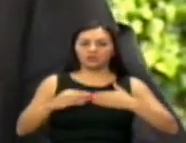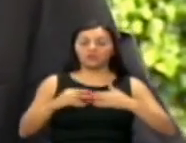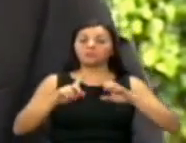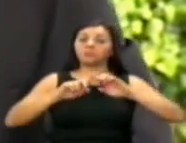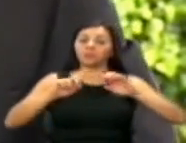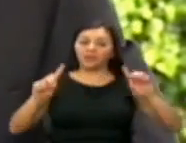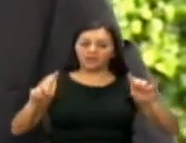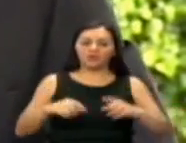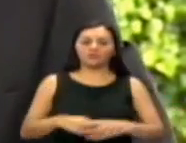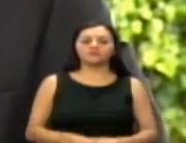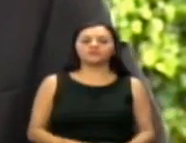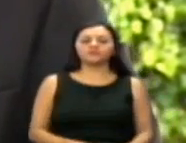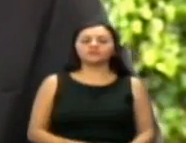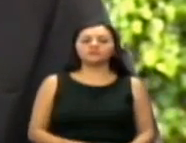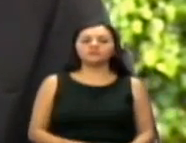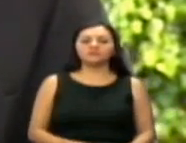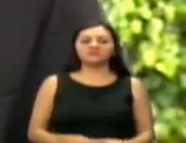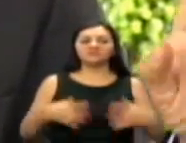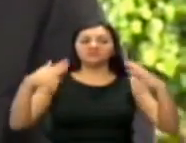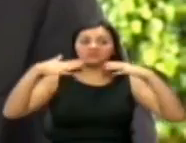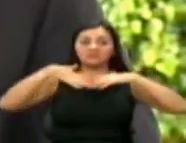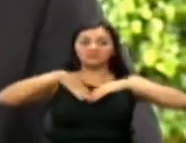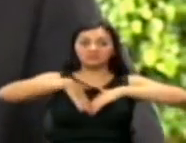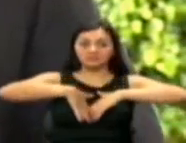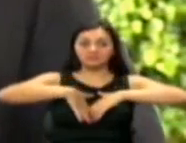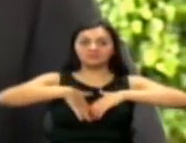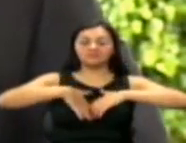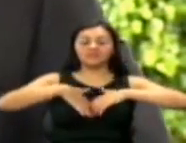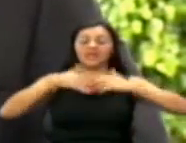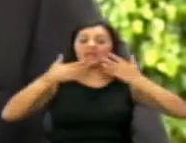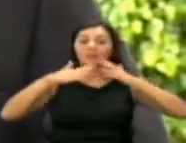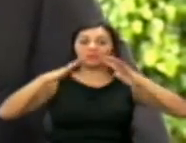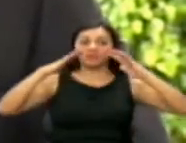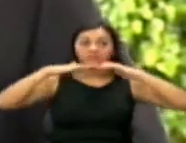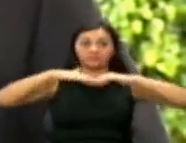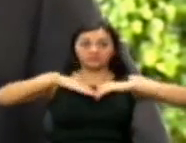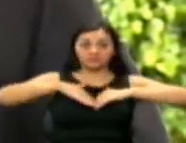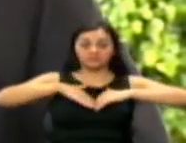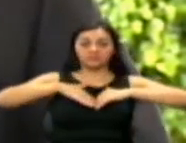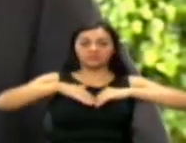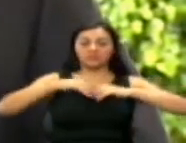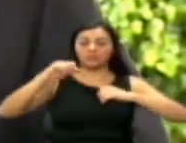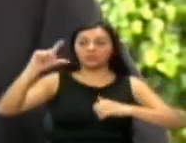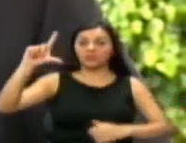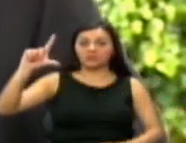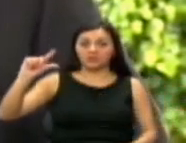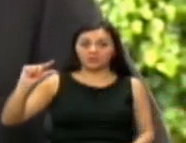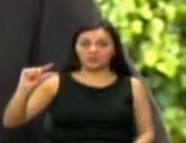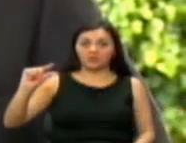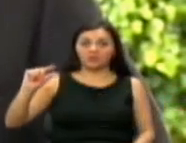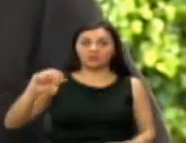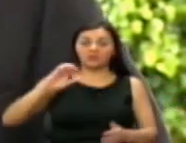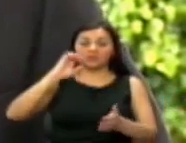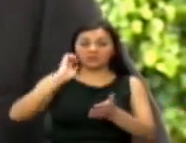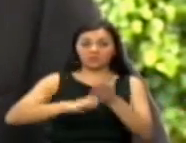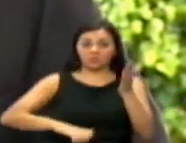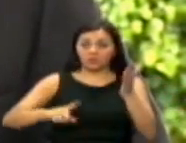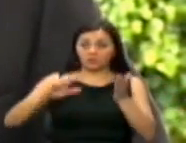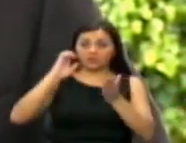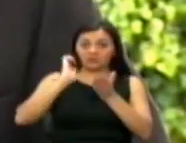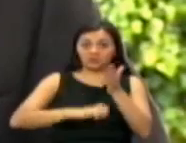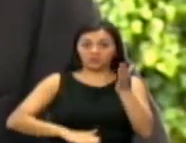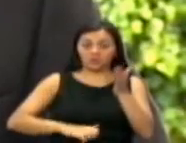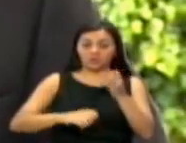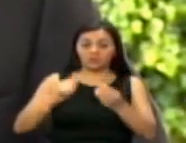embargo, pues obviamente, frente a una caída tan brutal, quisiera decirle, el precio que usted dio está más bajo y con el descuento, en estos momentos